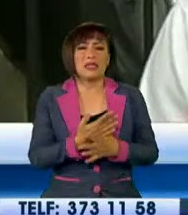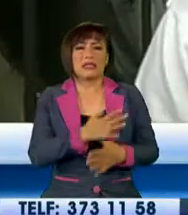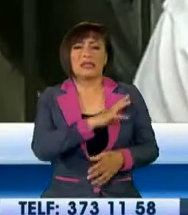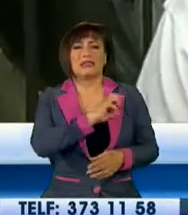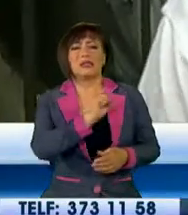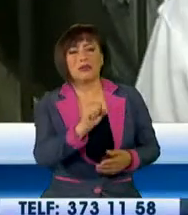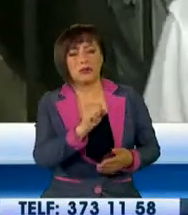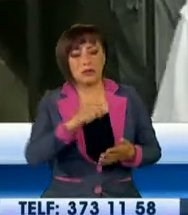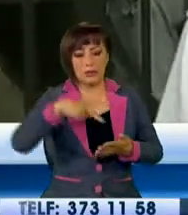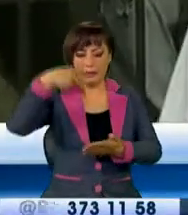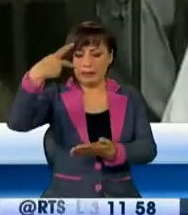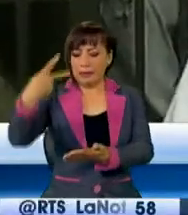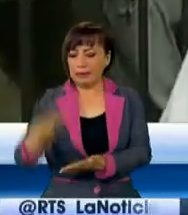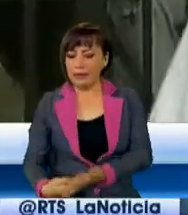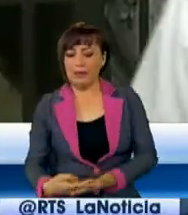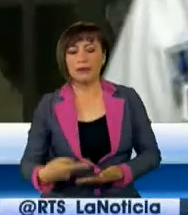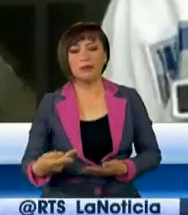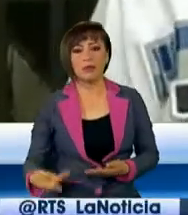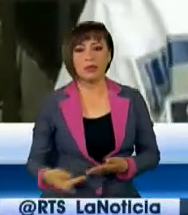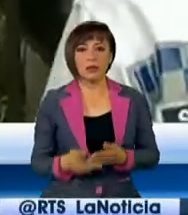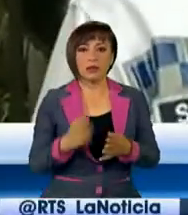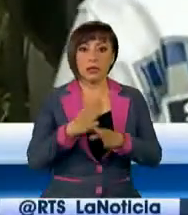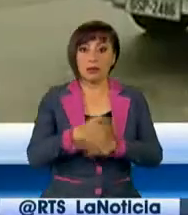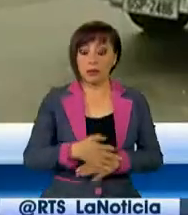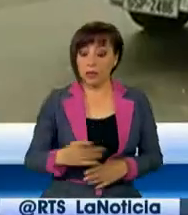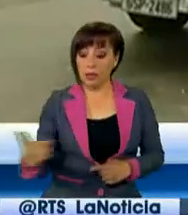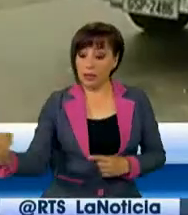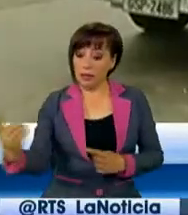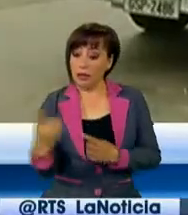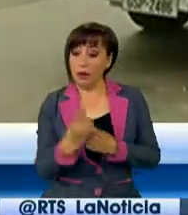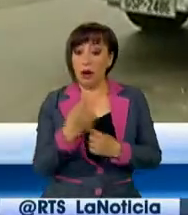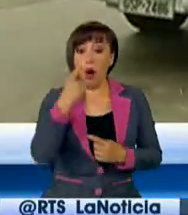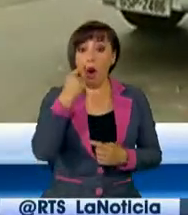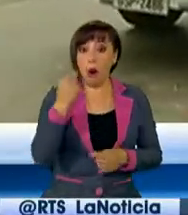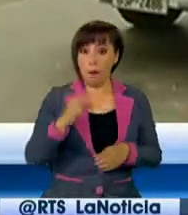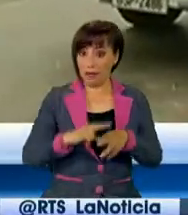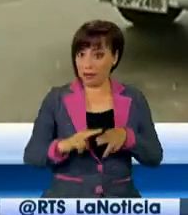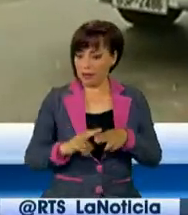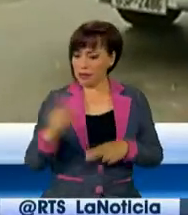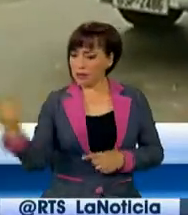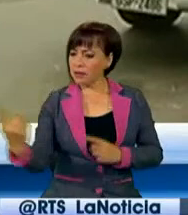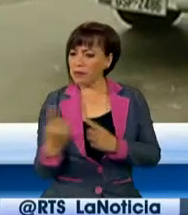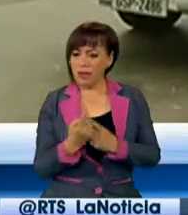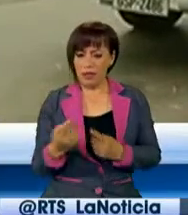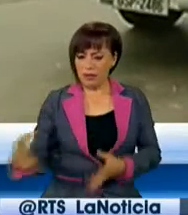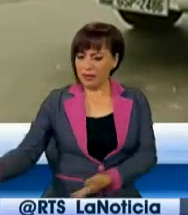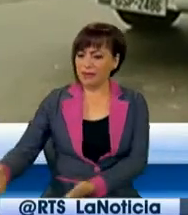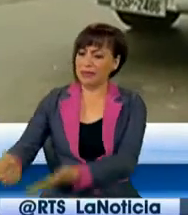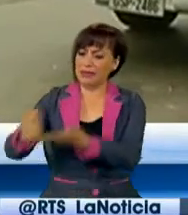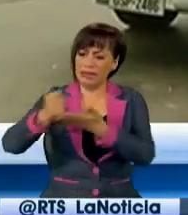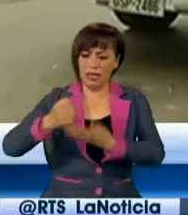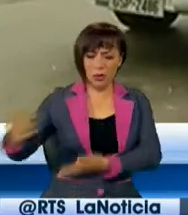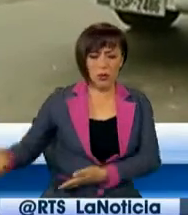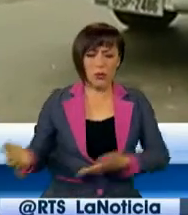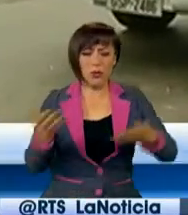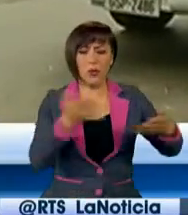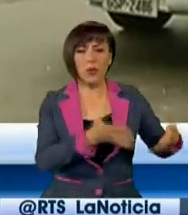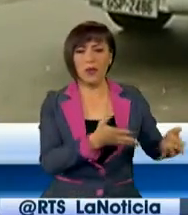Y él cae al piso. Entonces viene y el mismo señor taxista lo ayuda a pararse y salen del centro médico a